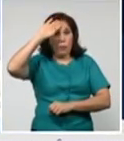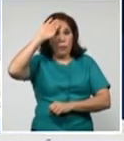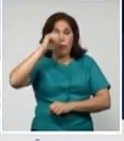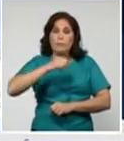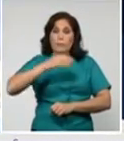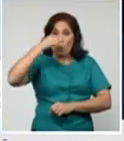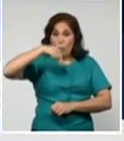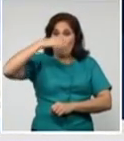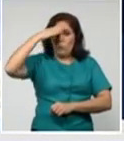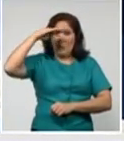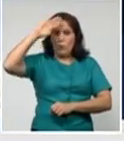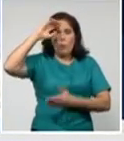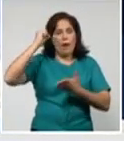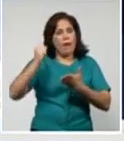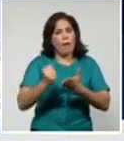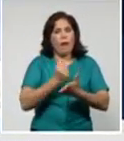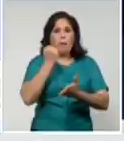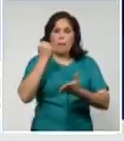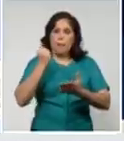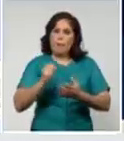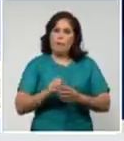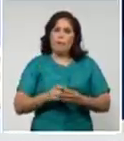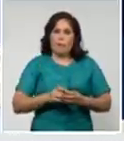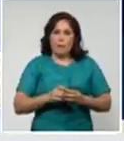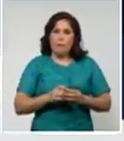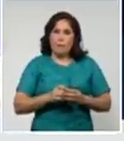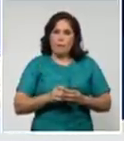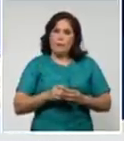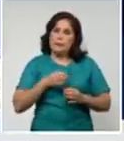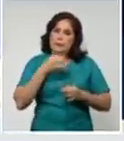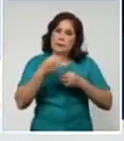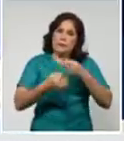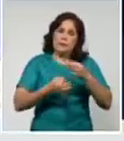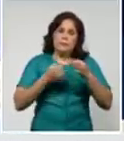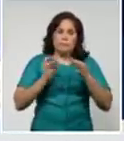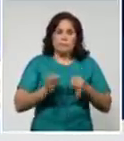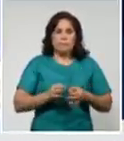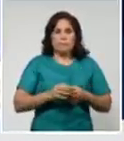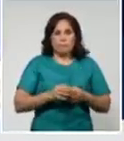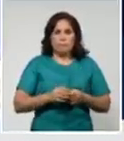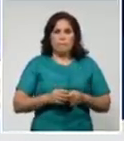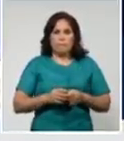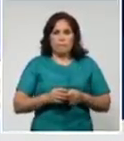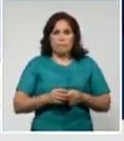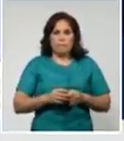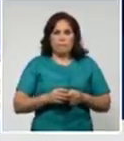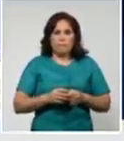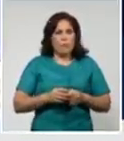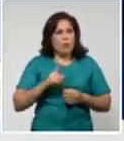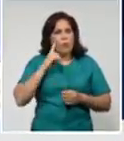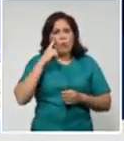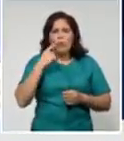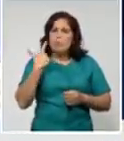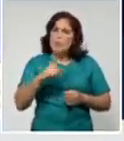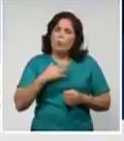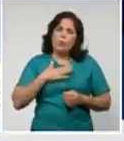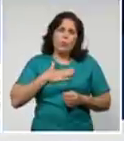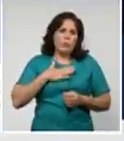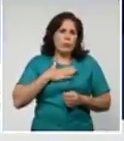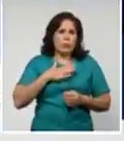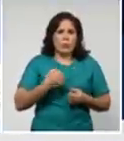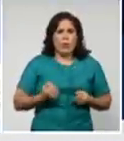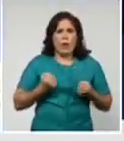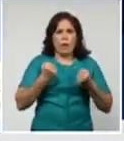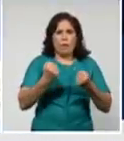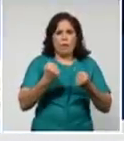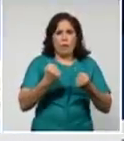Cuba, lamentablemente, hay que decirlo así, no supimos cuidar el esfuerzo de nuestro